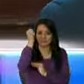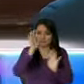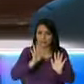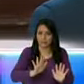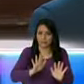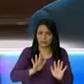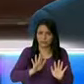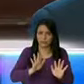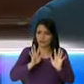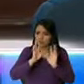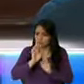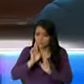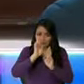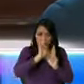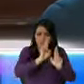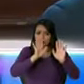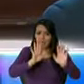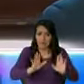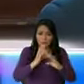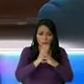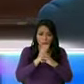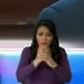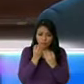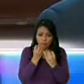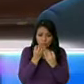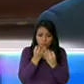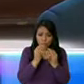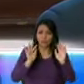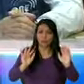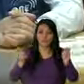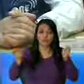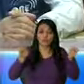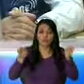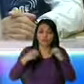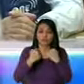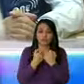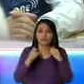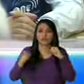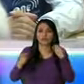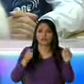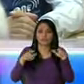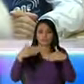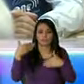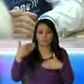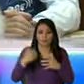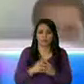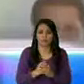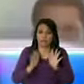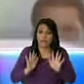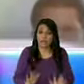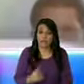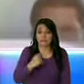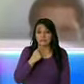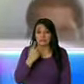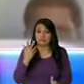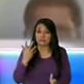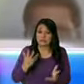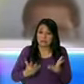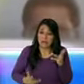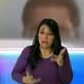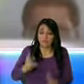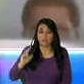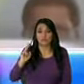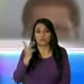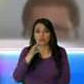garantizarles a todos los actores el control social y el control político. Con esa explicación, Pozzo no descartó la posibilidad de que exista